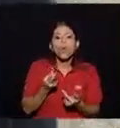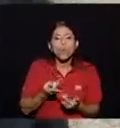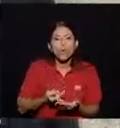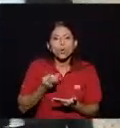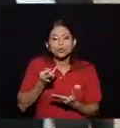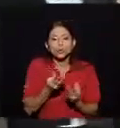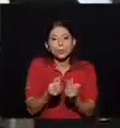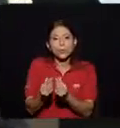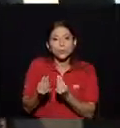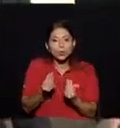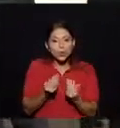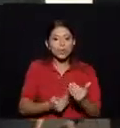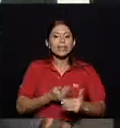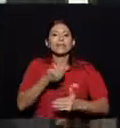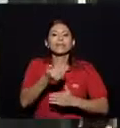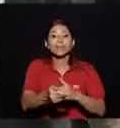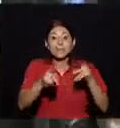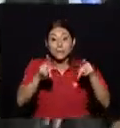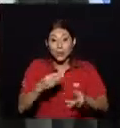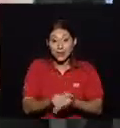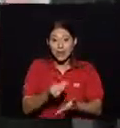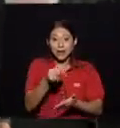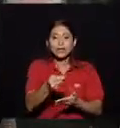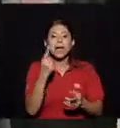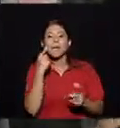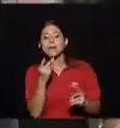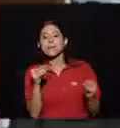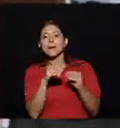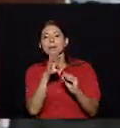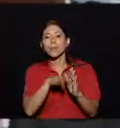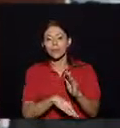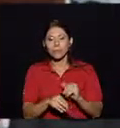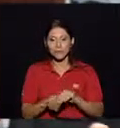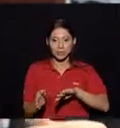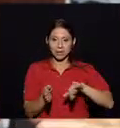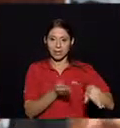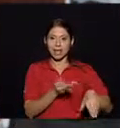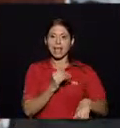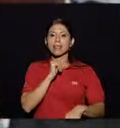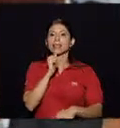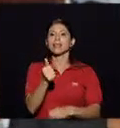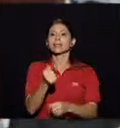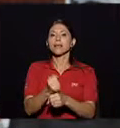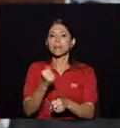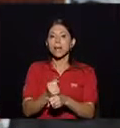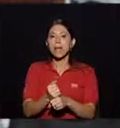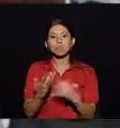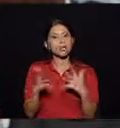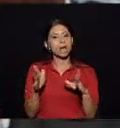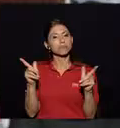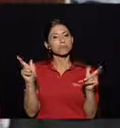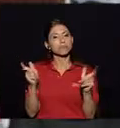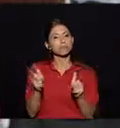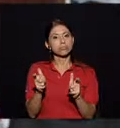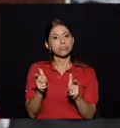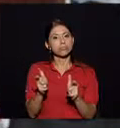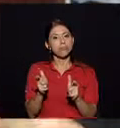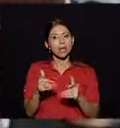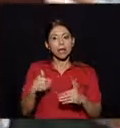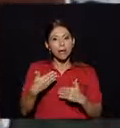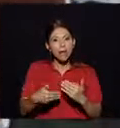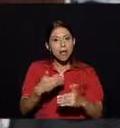lo tanto en precios al consumidor. Y el desempleo ha venido bajando, o sea, cada vez hay más